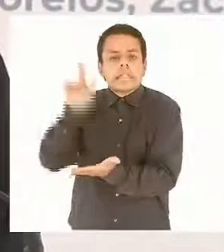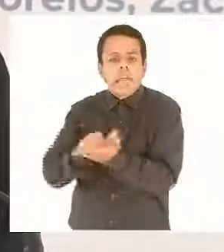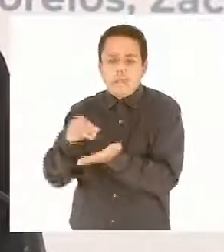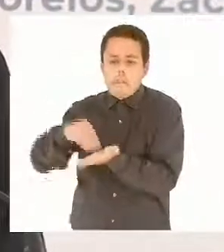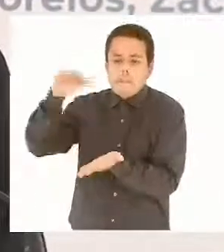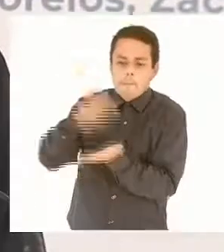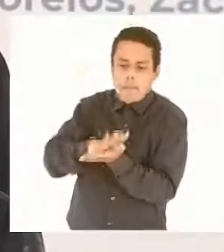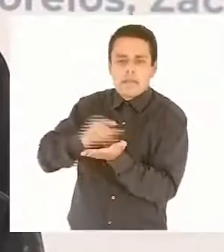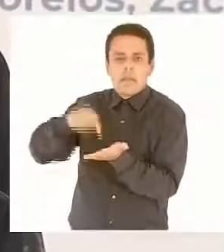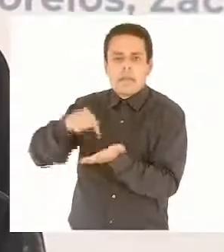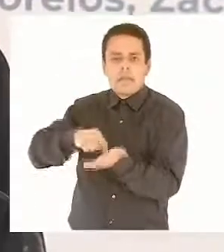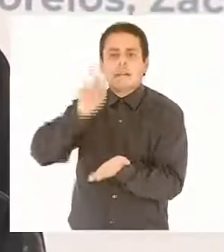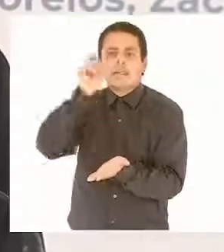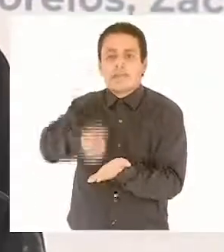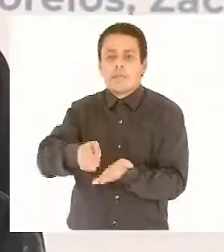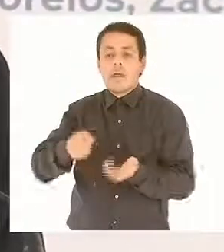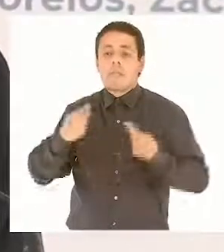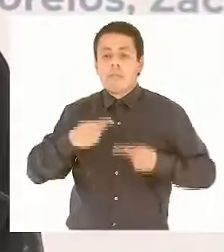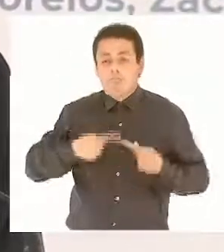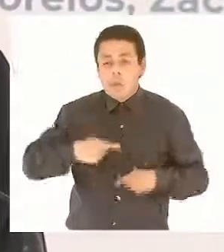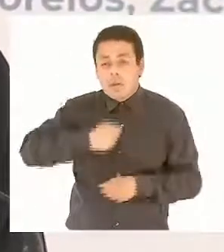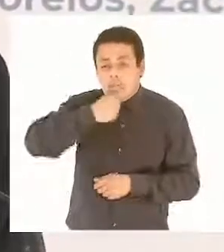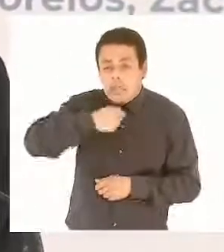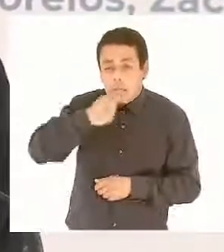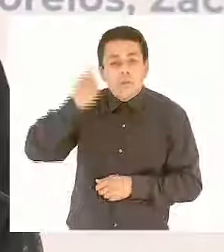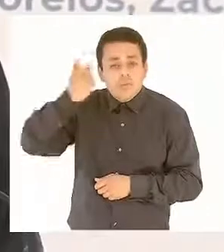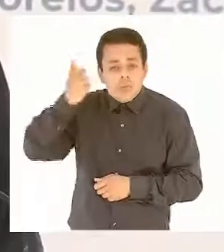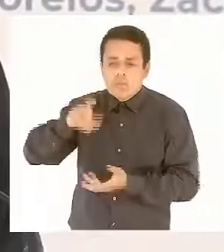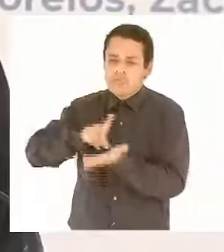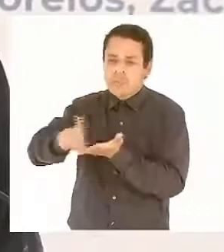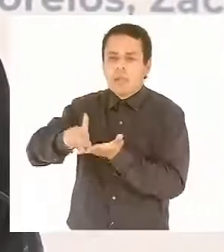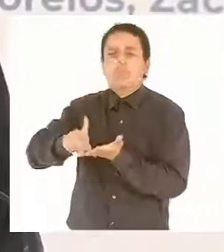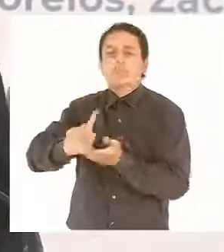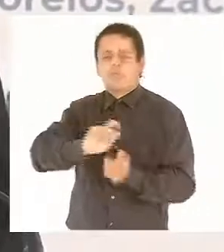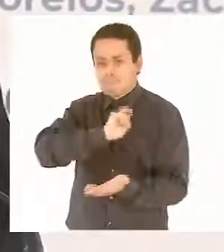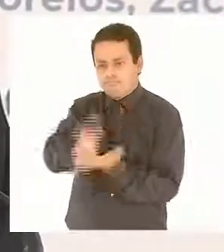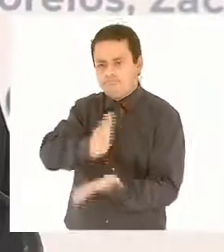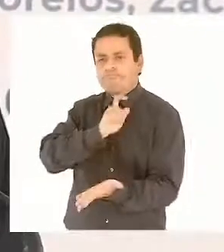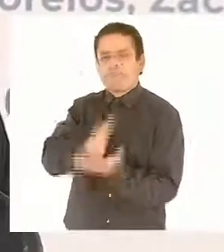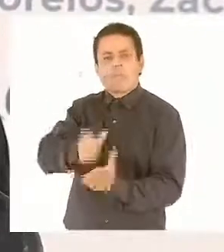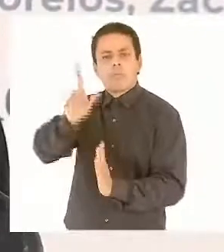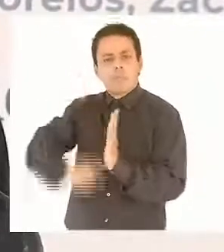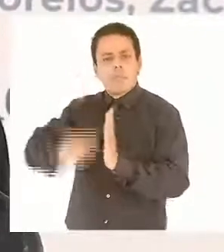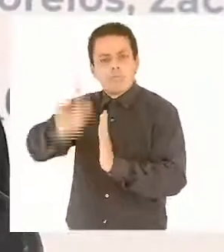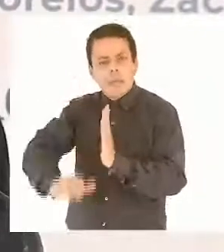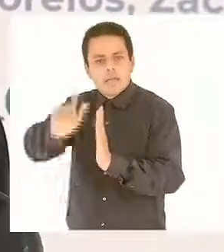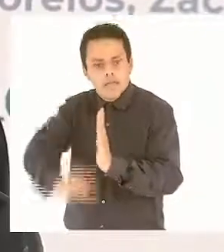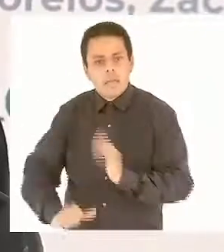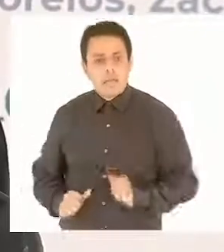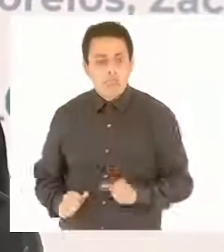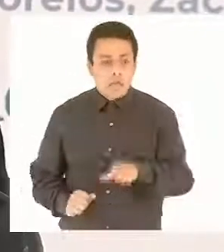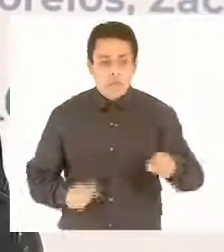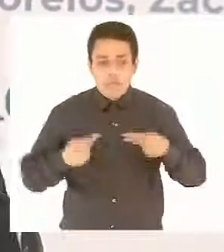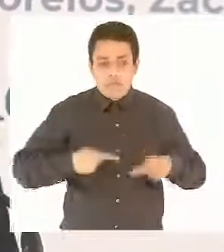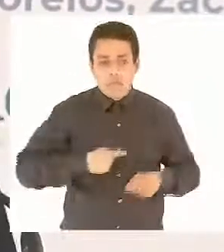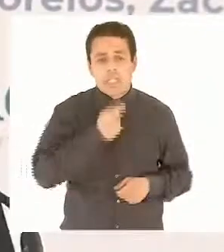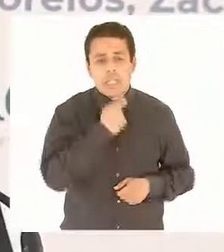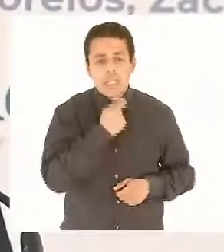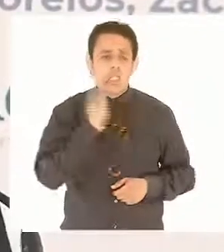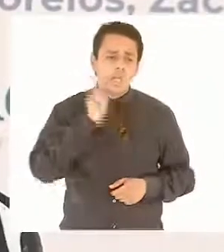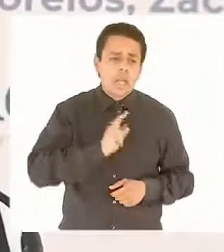el derecho de los adultos mayores a la pensión, el derecho de niñas y niños con